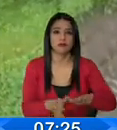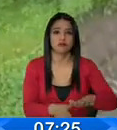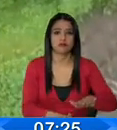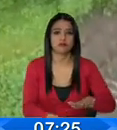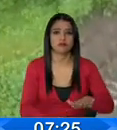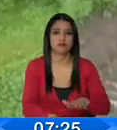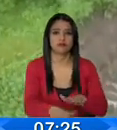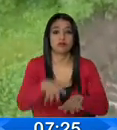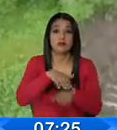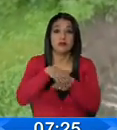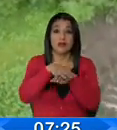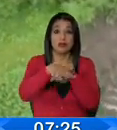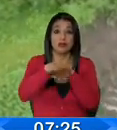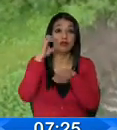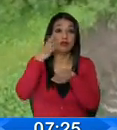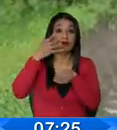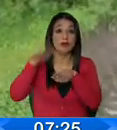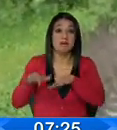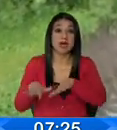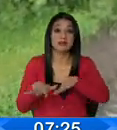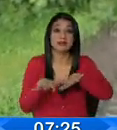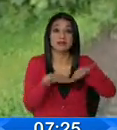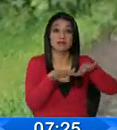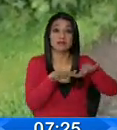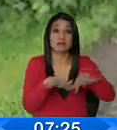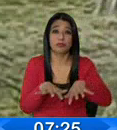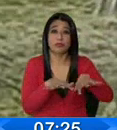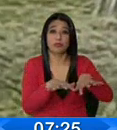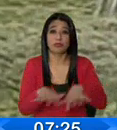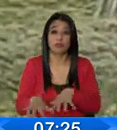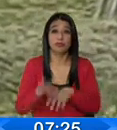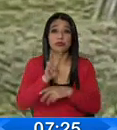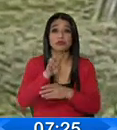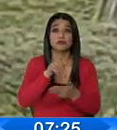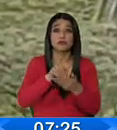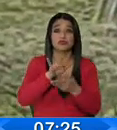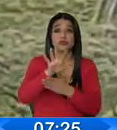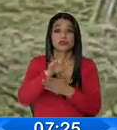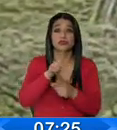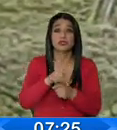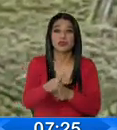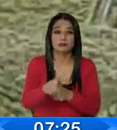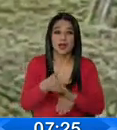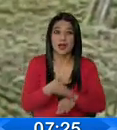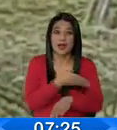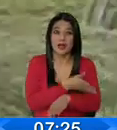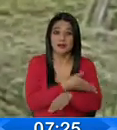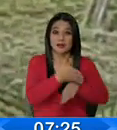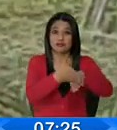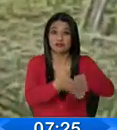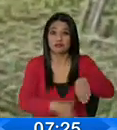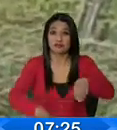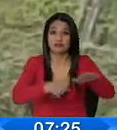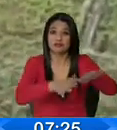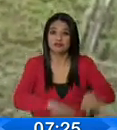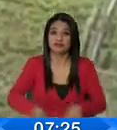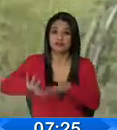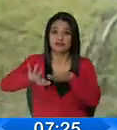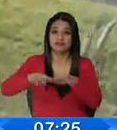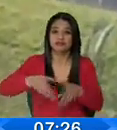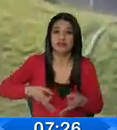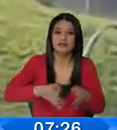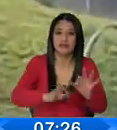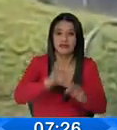Coca ha avanzado aguas arriba alrededor de 2.5 kilómetros desde que colapsó la quebrada de San Rafael a inicios de febrero